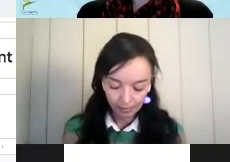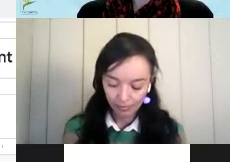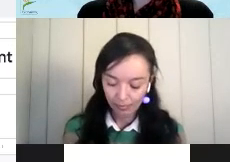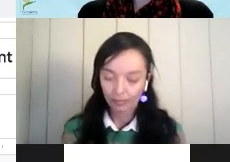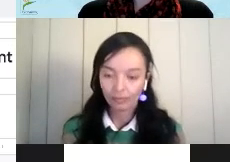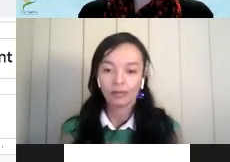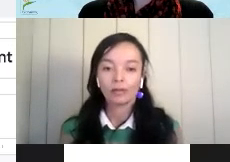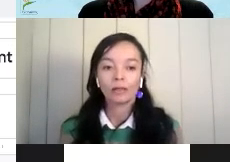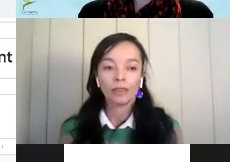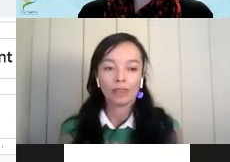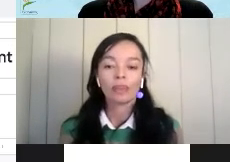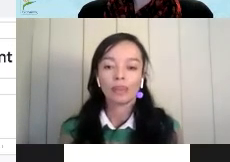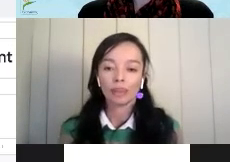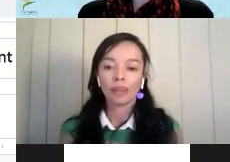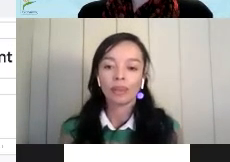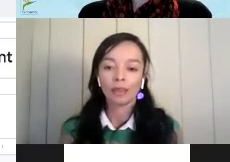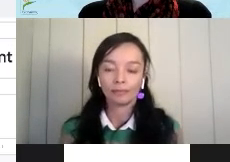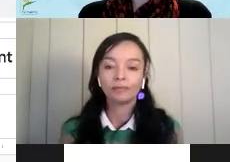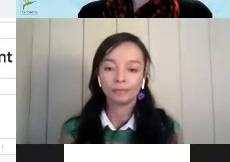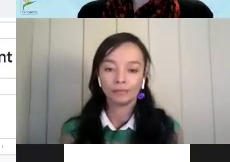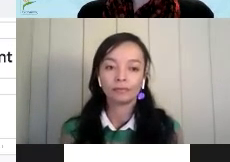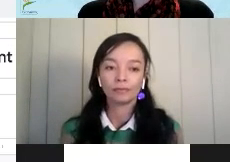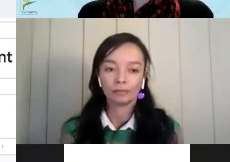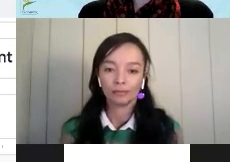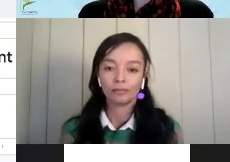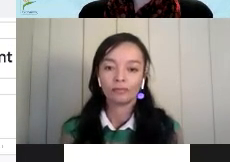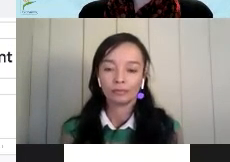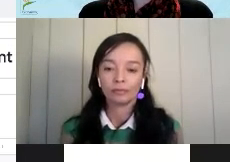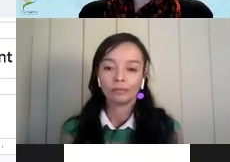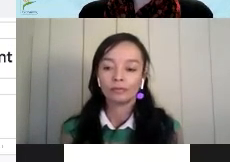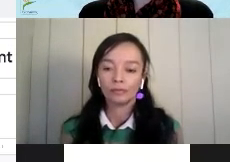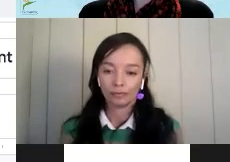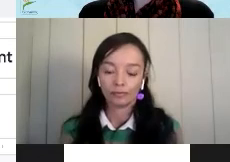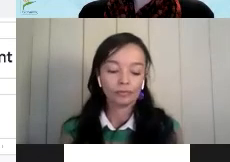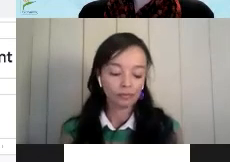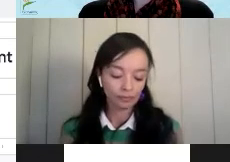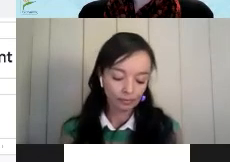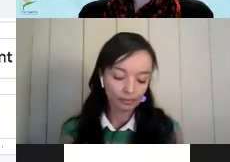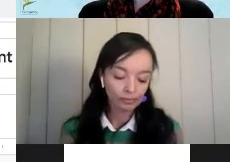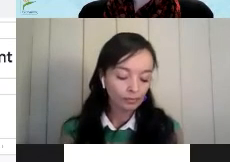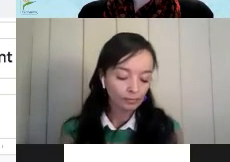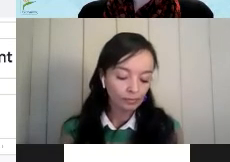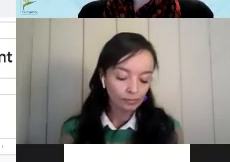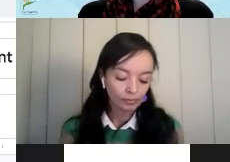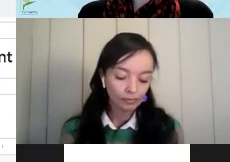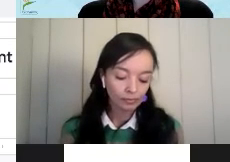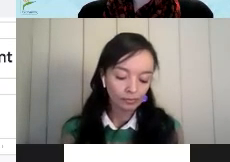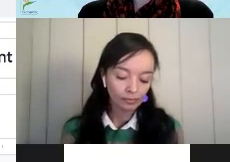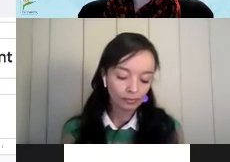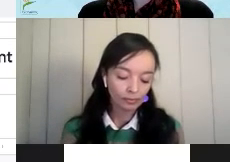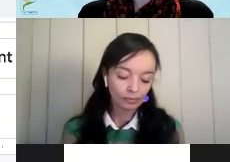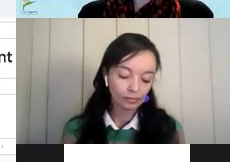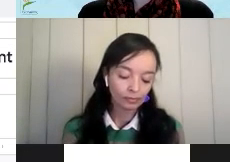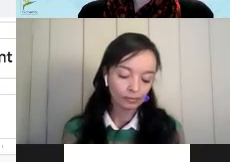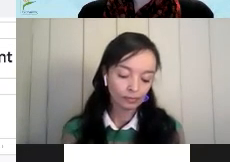privada con nosotros. Eso sí lo estamos haciendo por el internet ahorita por lo de COVID. Sí, también hacemos de